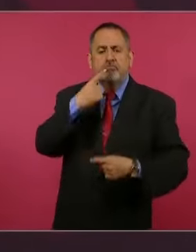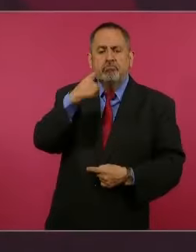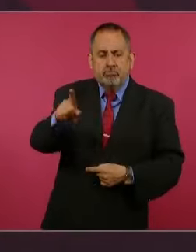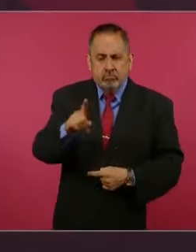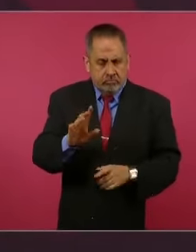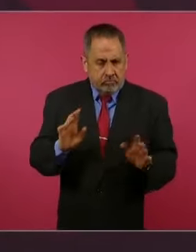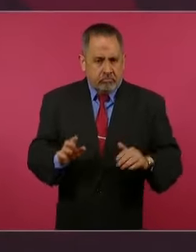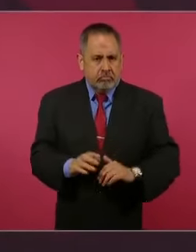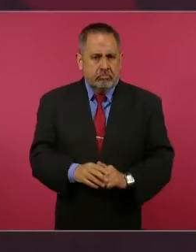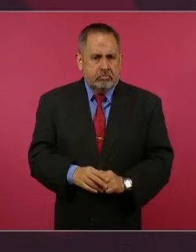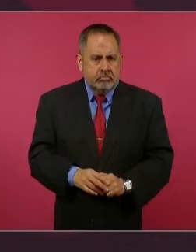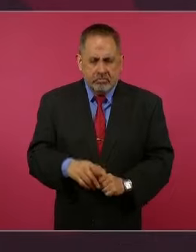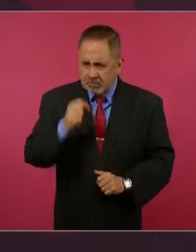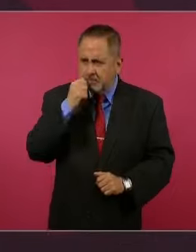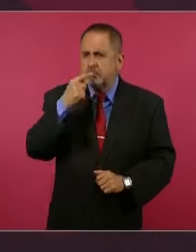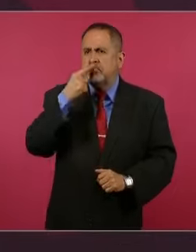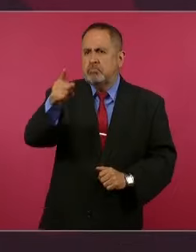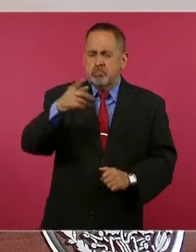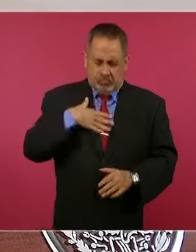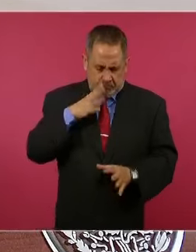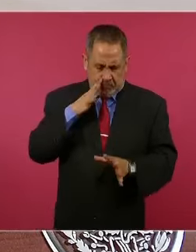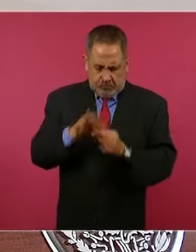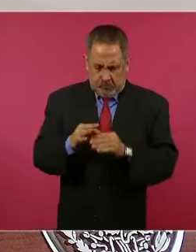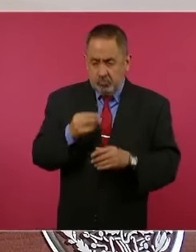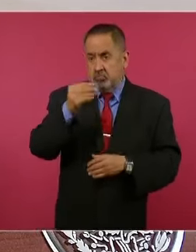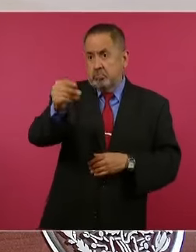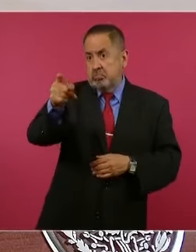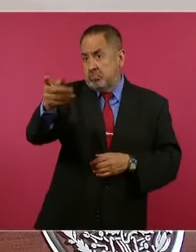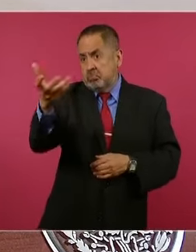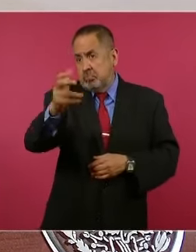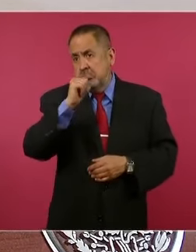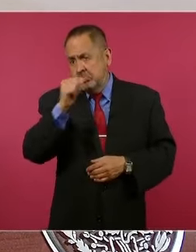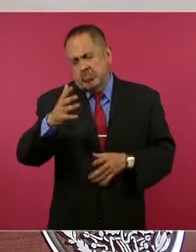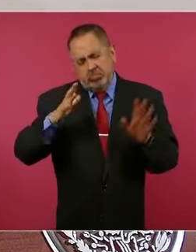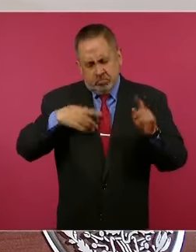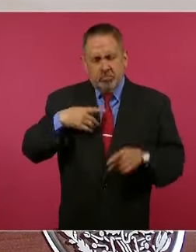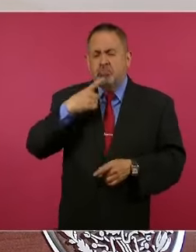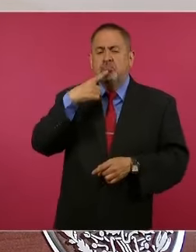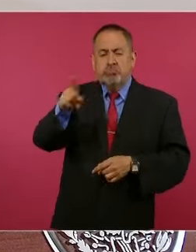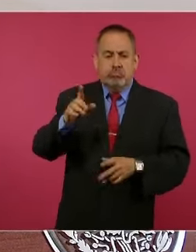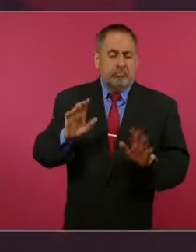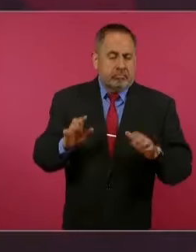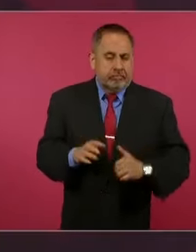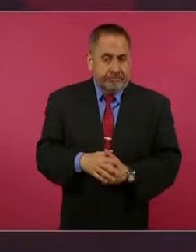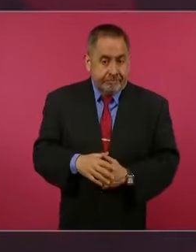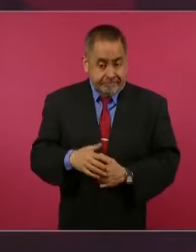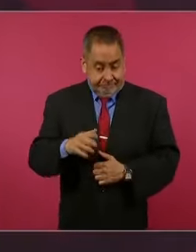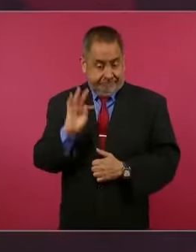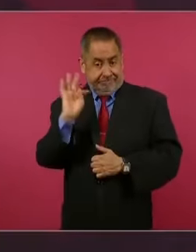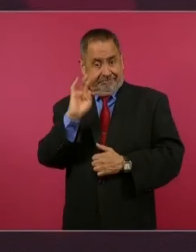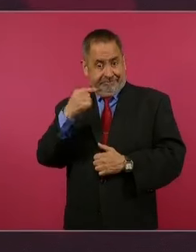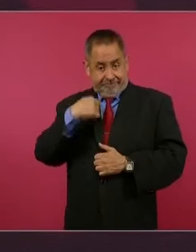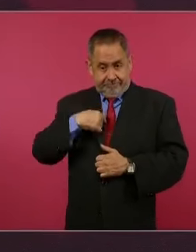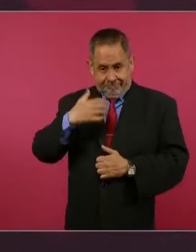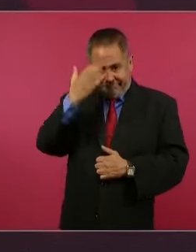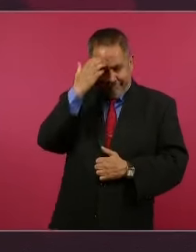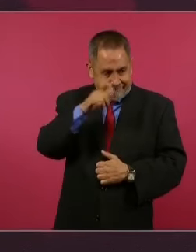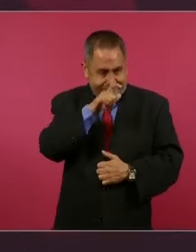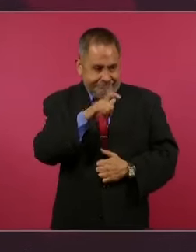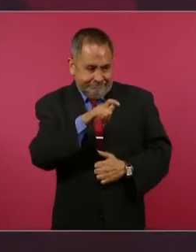no quede por uno pues es porque el que conoce de un